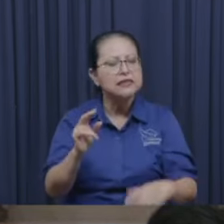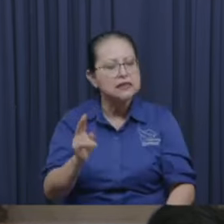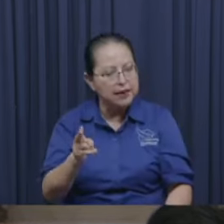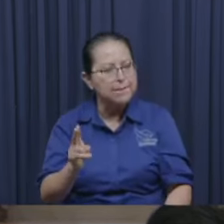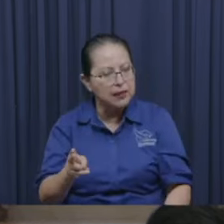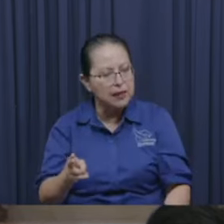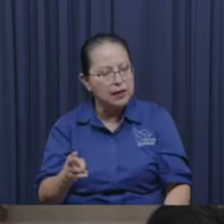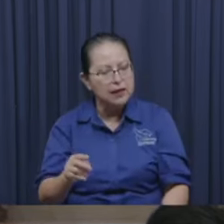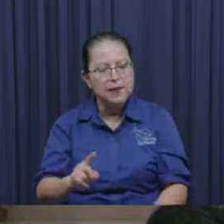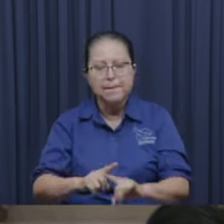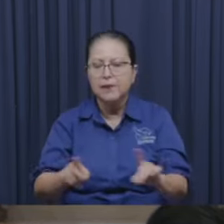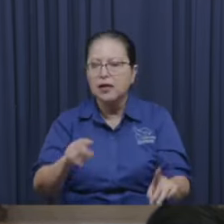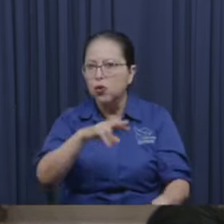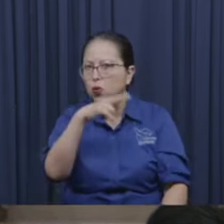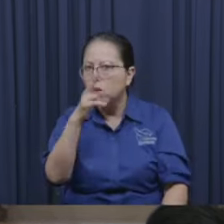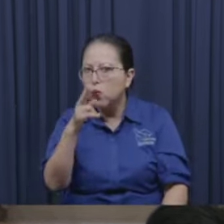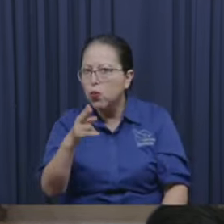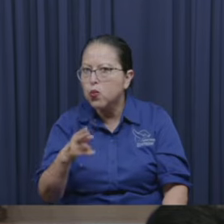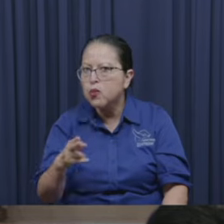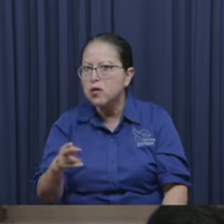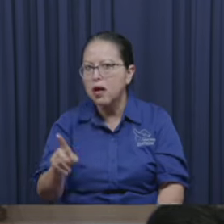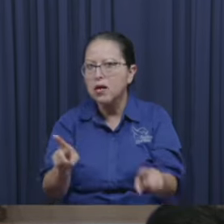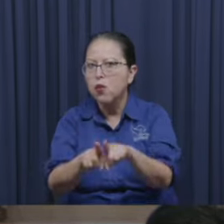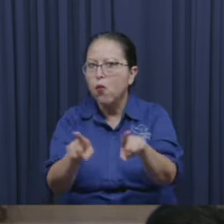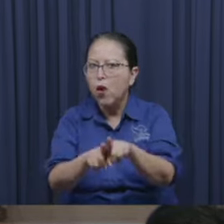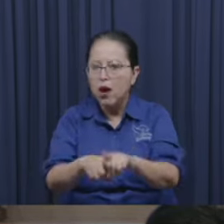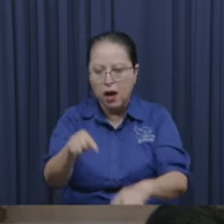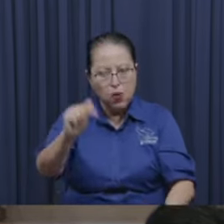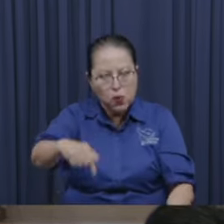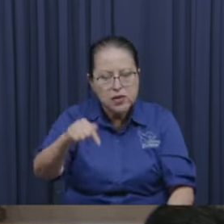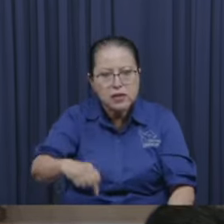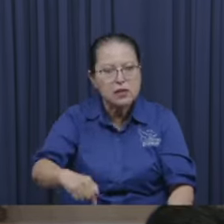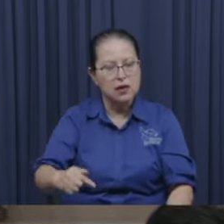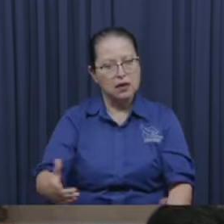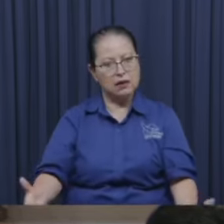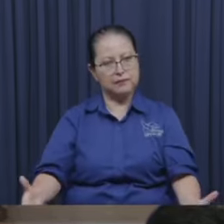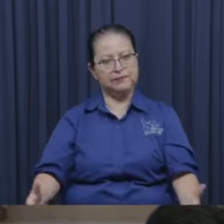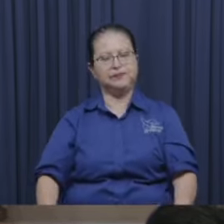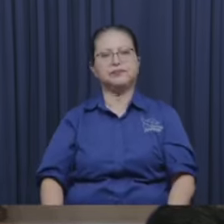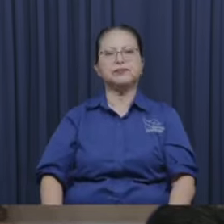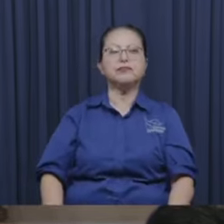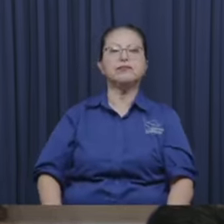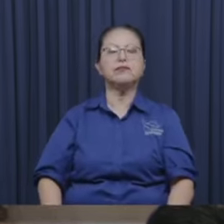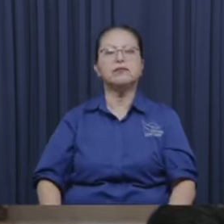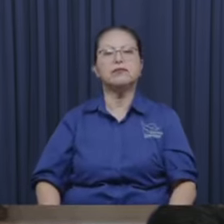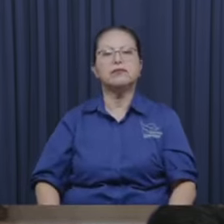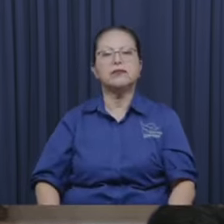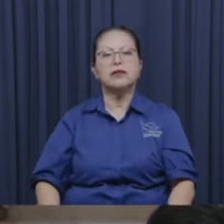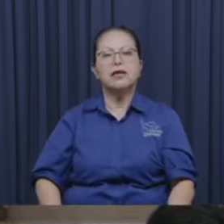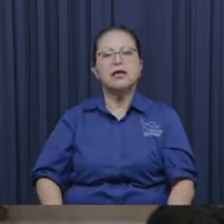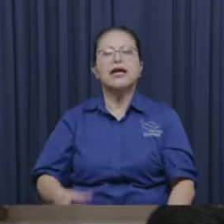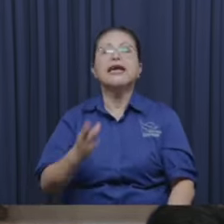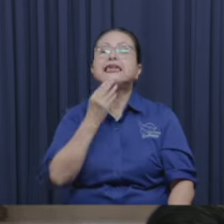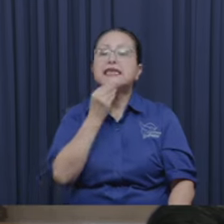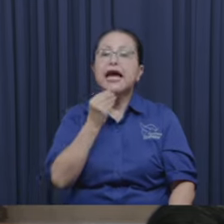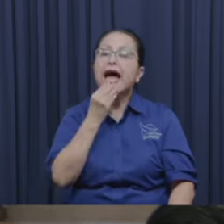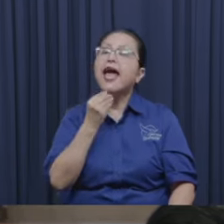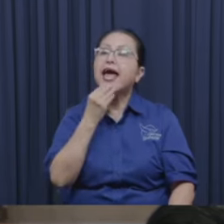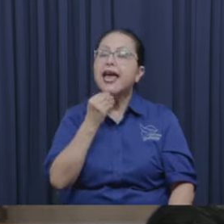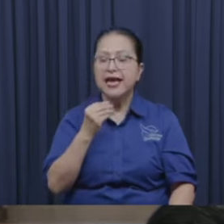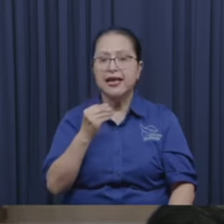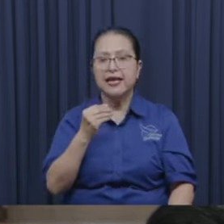sí pero nunca como las que tenemos digamos y y como la que que estamos viendo digamos en Israel que